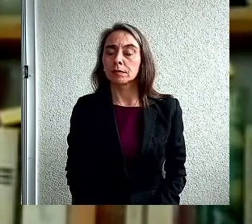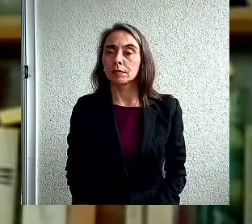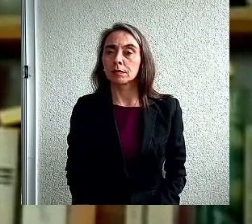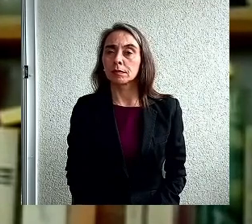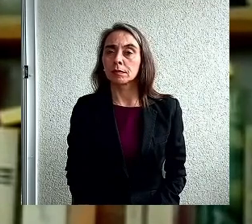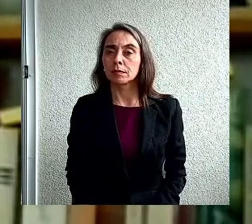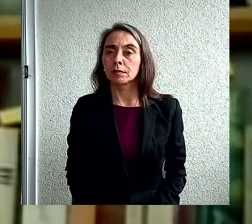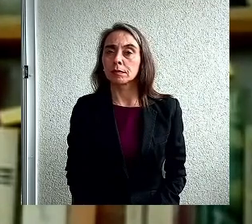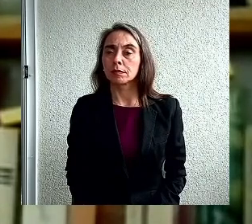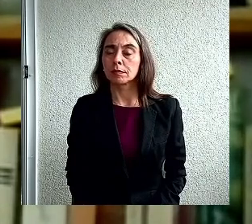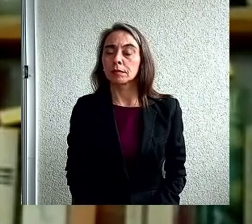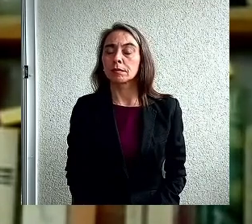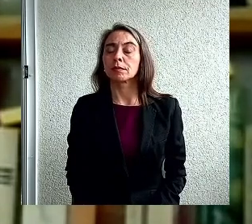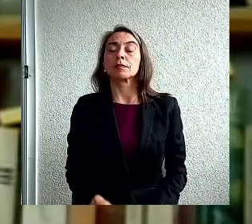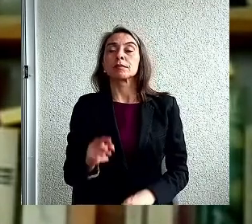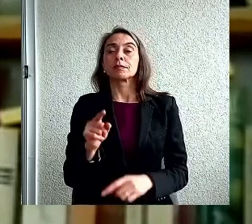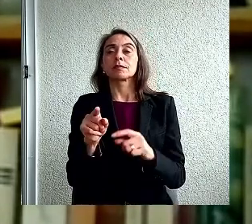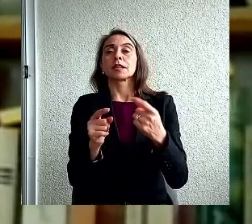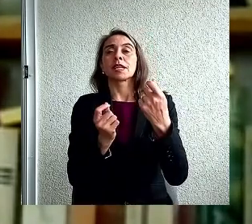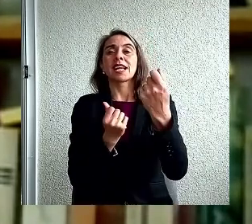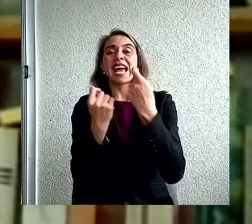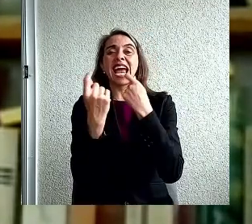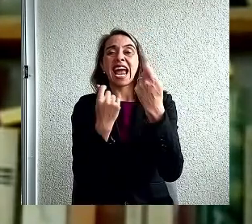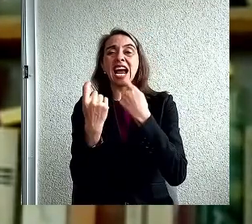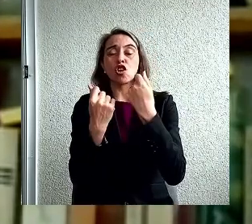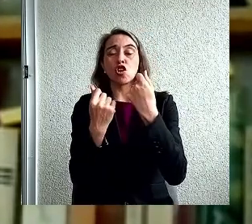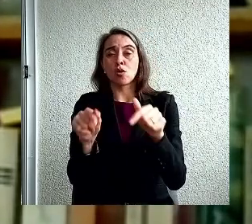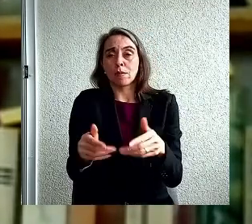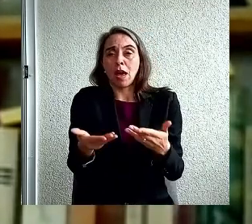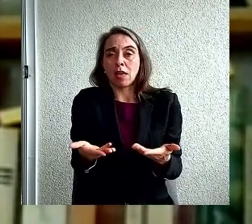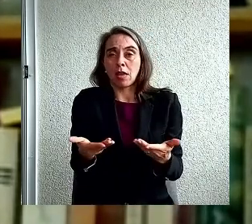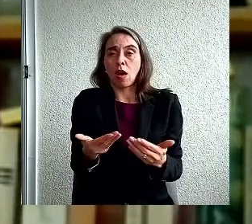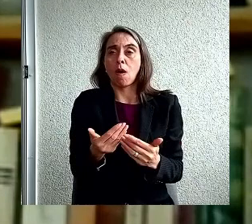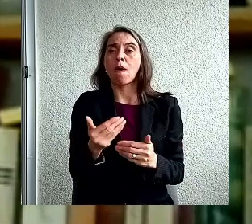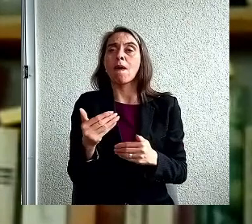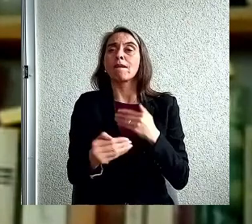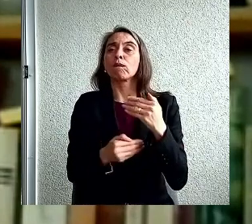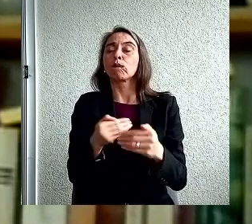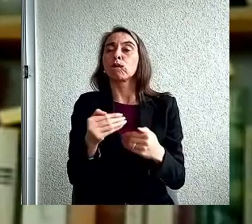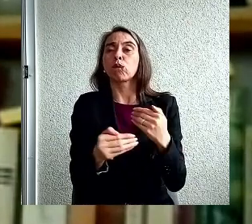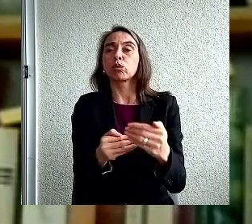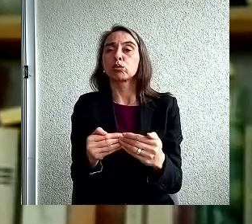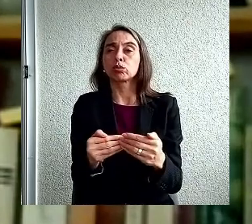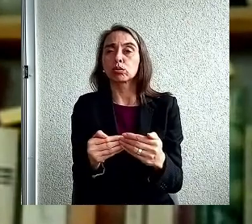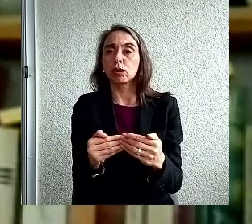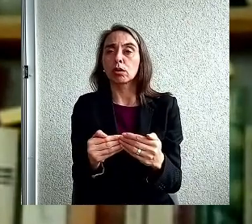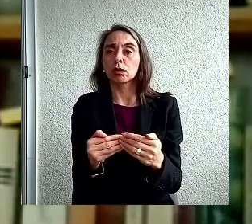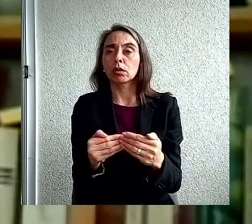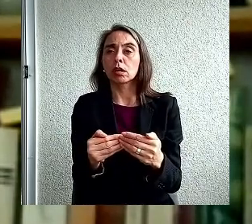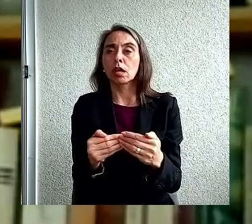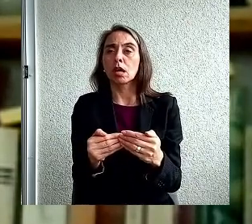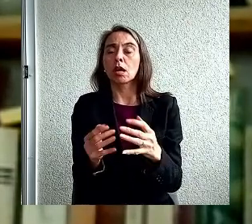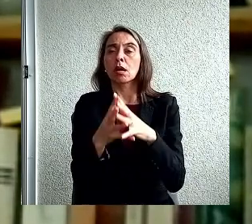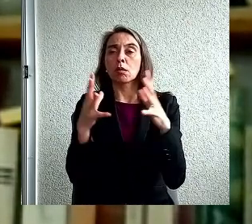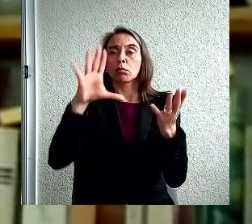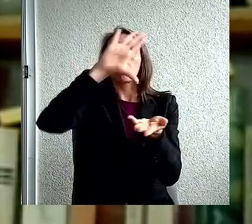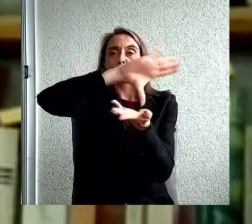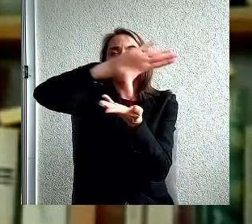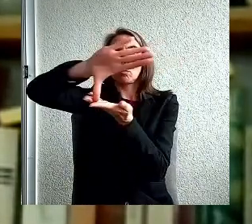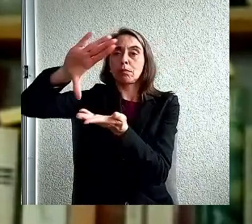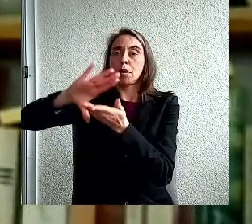tienen intereses financieros en la industria de combustibles